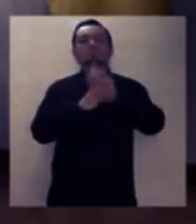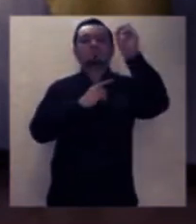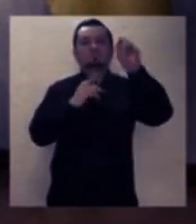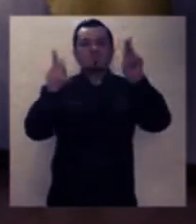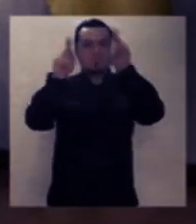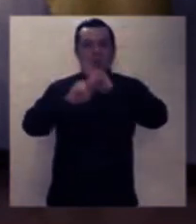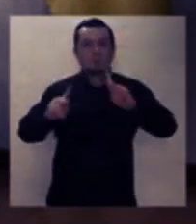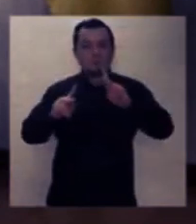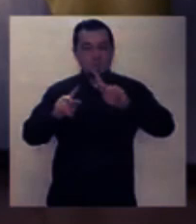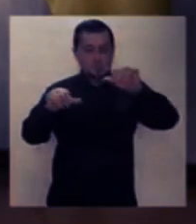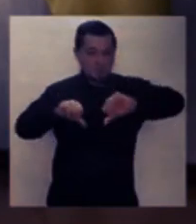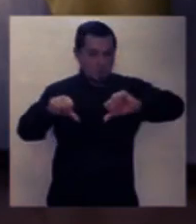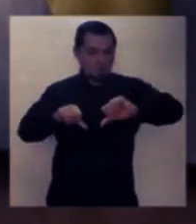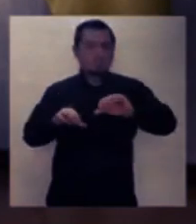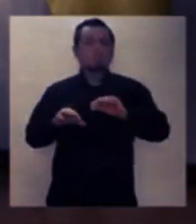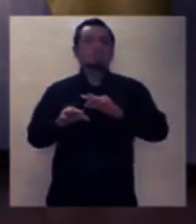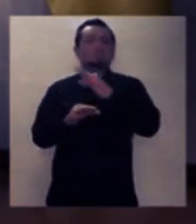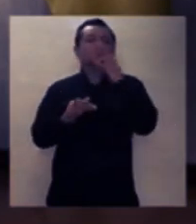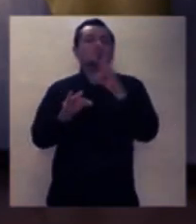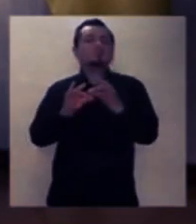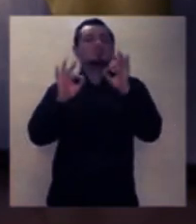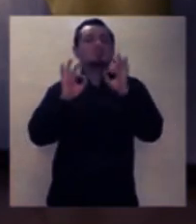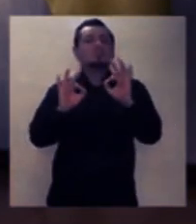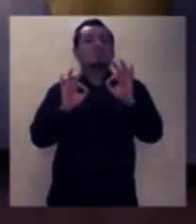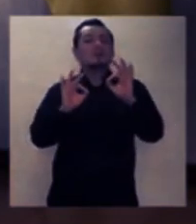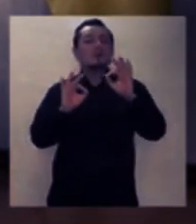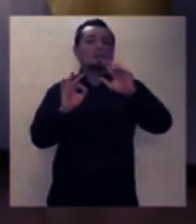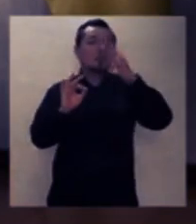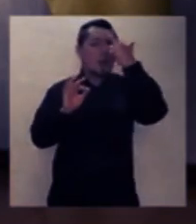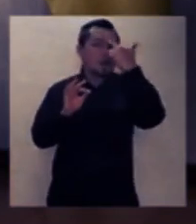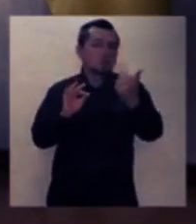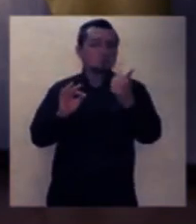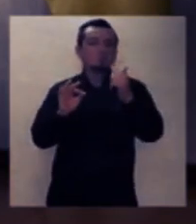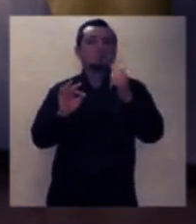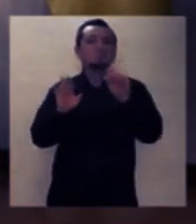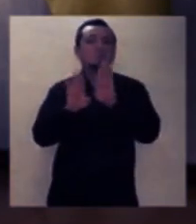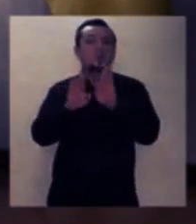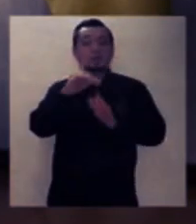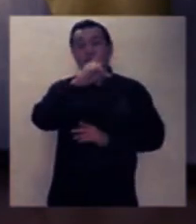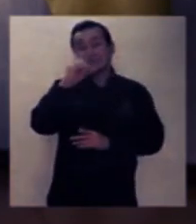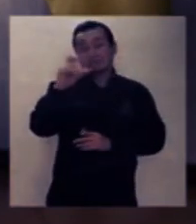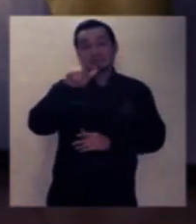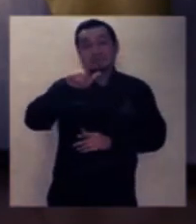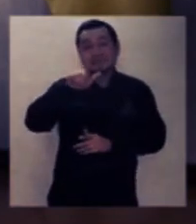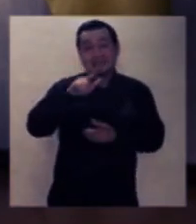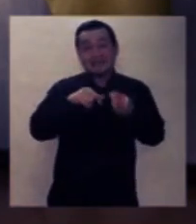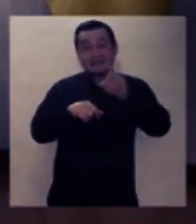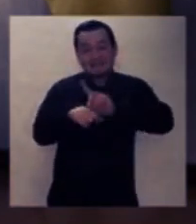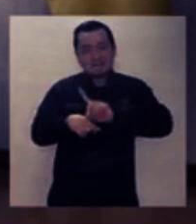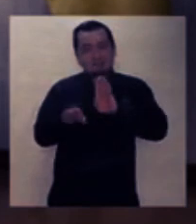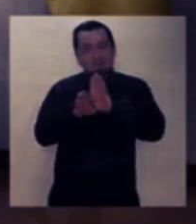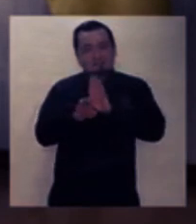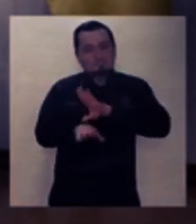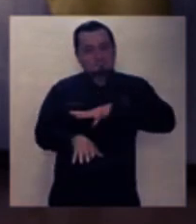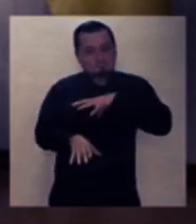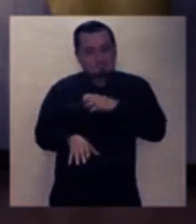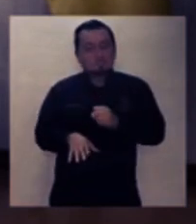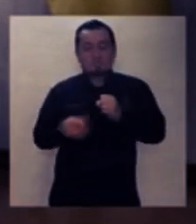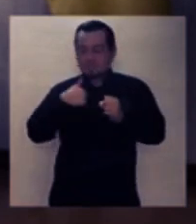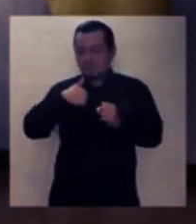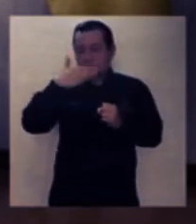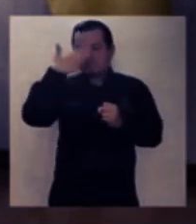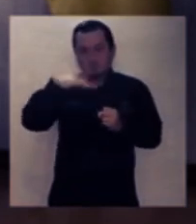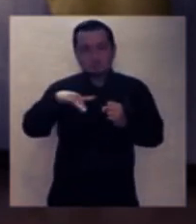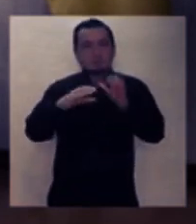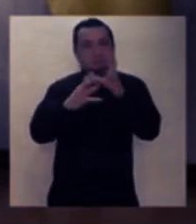cualquier otro interés. Hoy podemos decir que el tiempo nos dio la razón. Después de 117 días de resistencia y